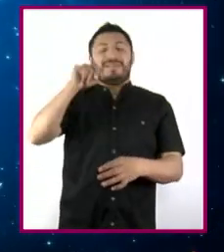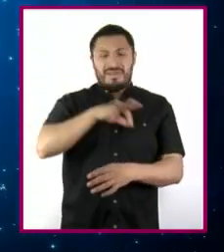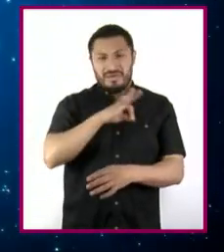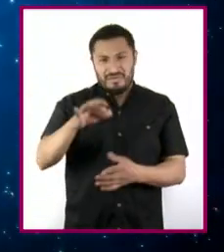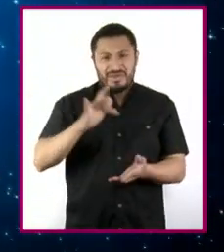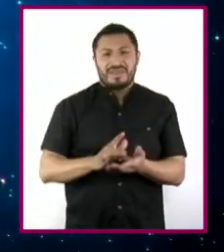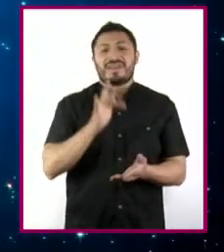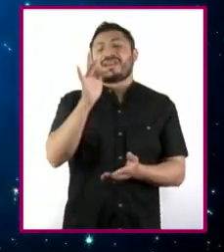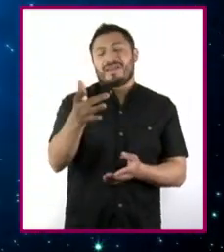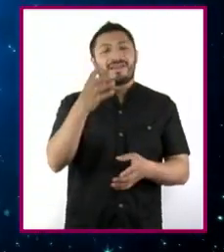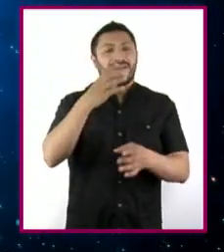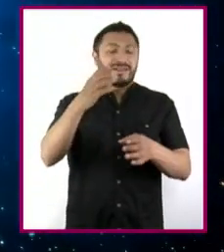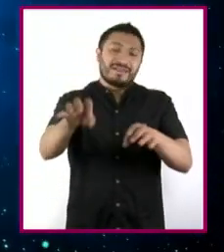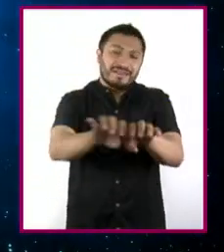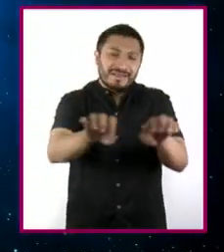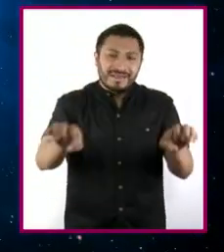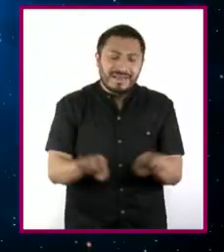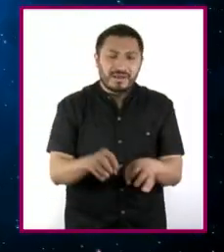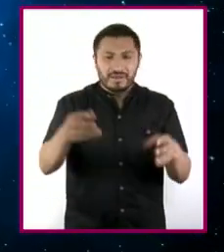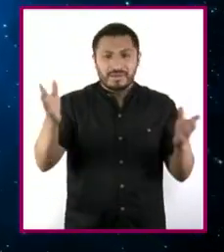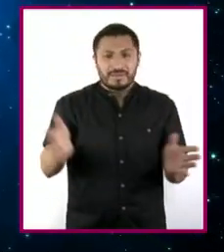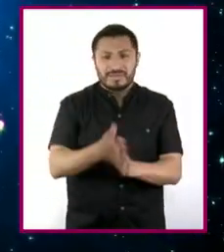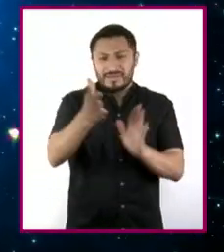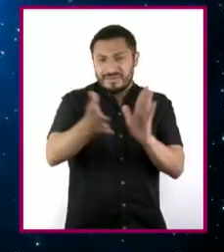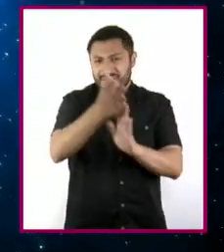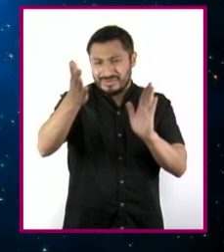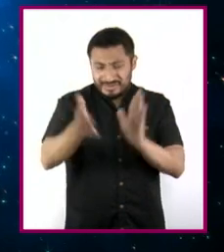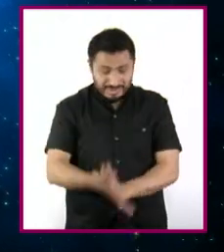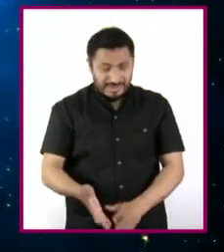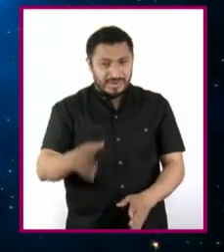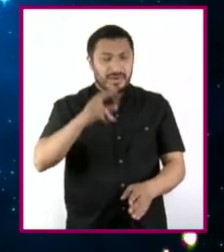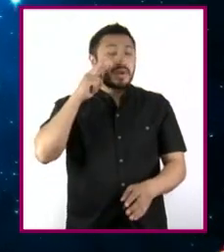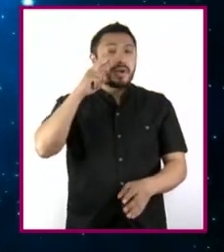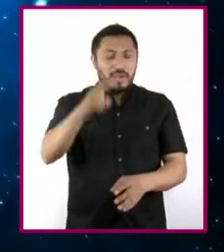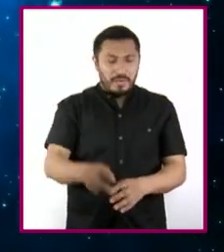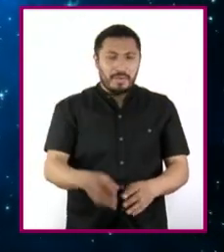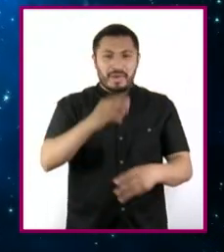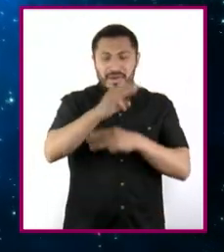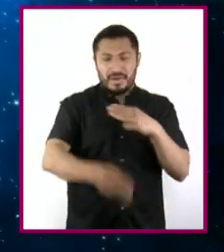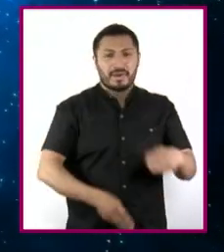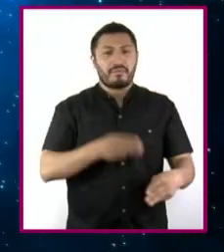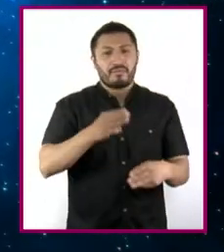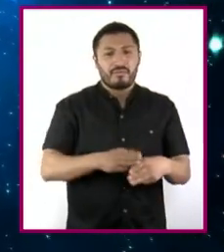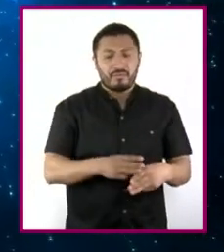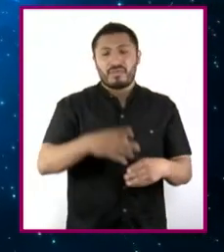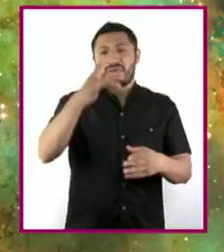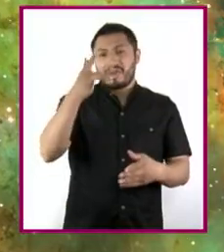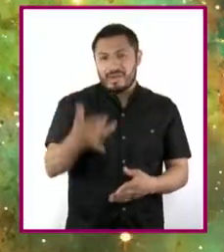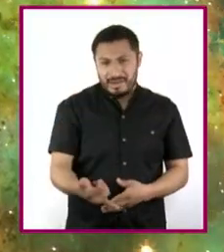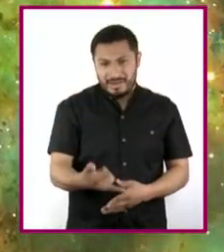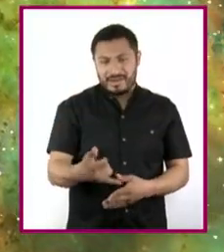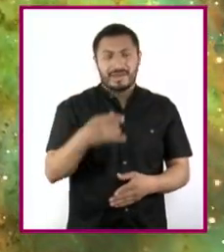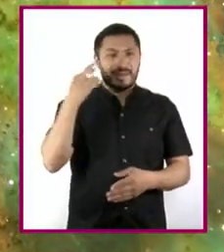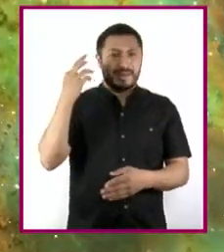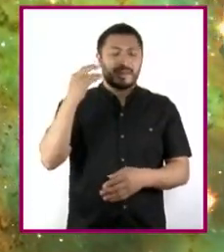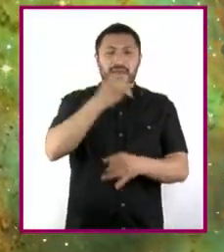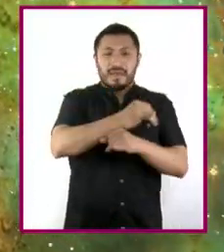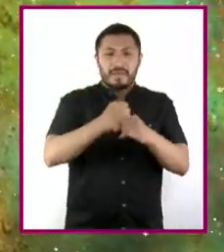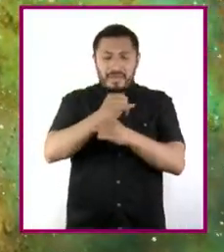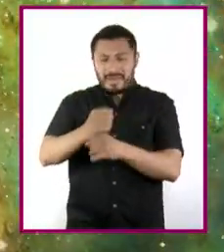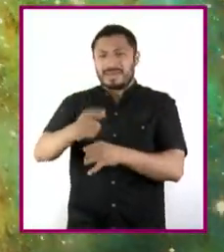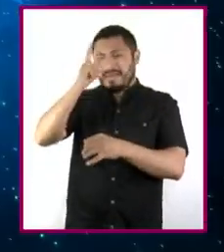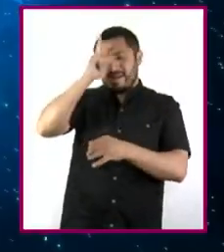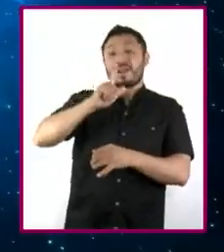ciertos equipos que ha construido el hombre, podemos observar nuestro planeta y también estudiar otros lugares del sistema solar. Como la Luna